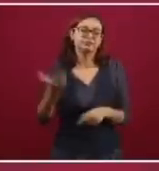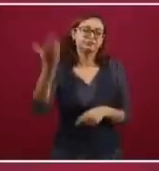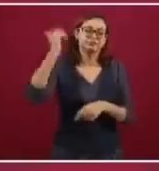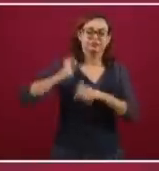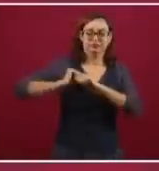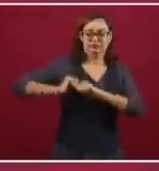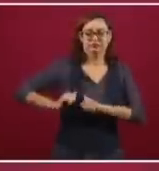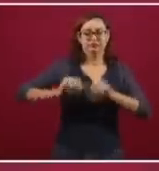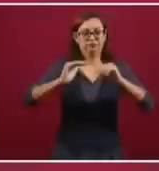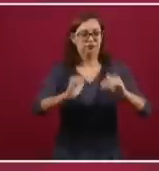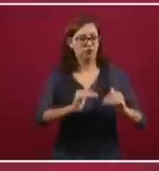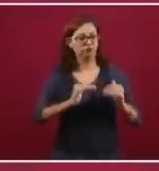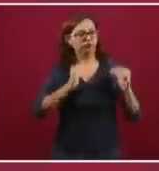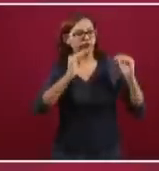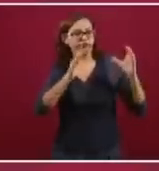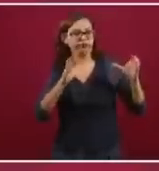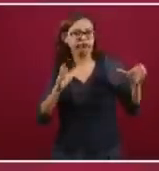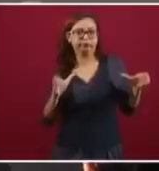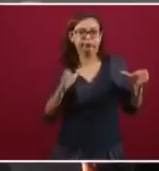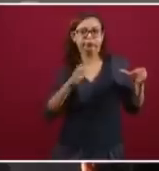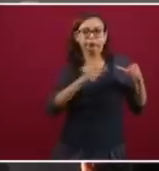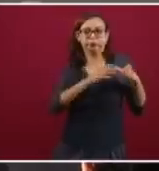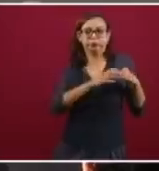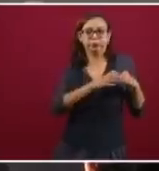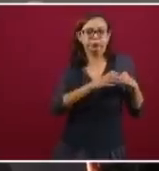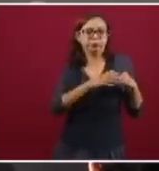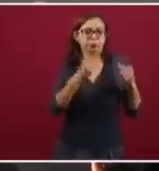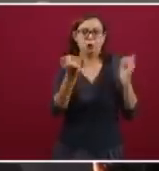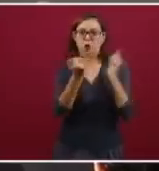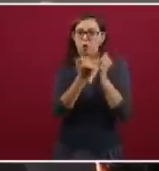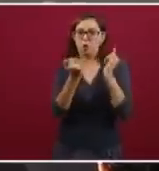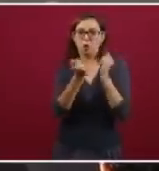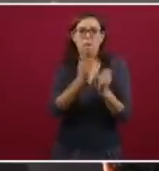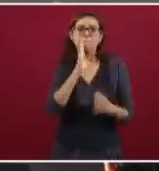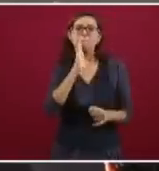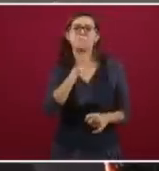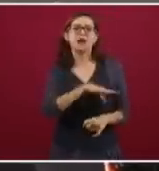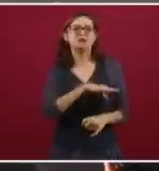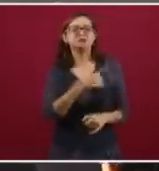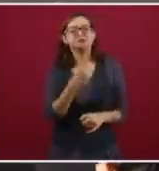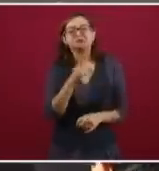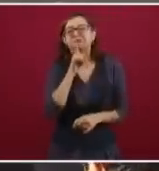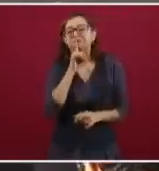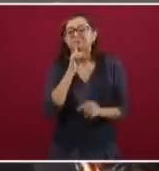de arriba y por eso no se les cuestionaba. Ahora